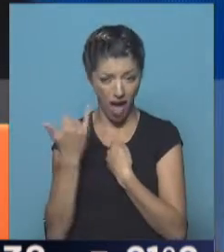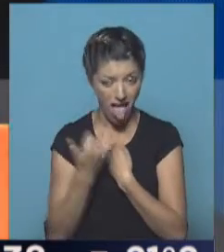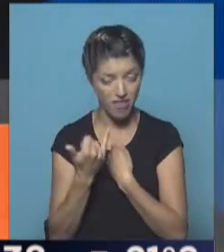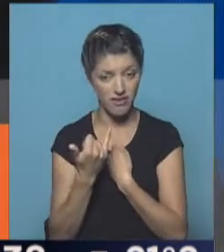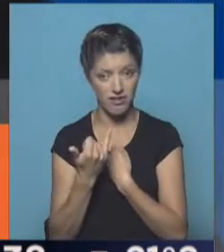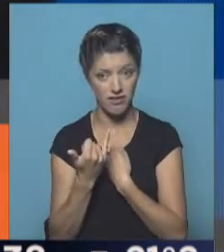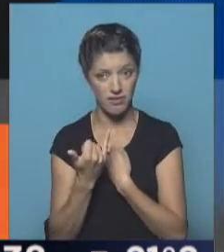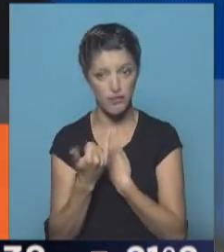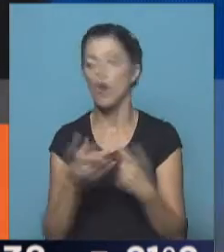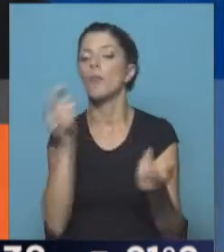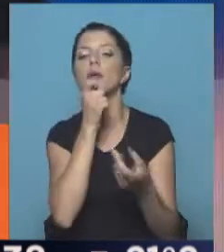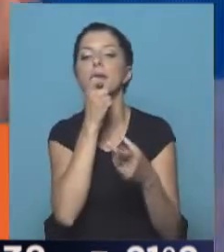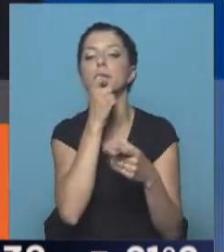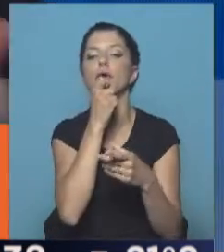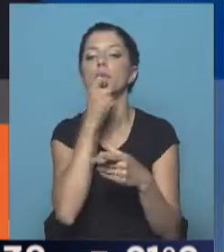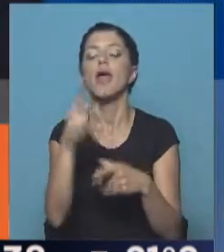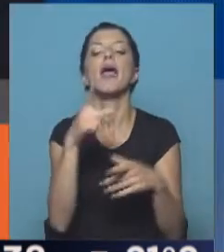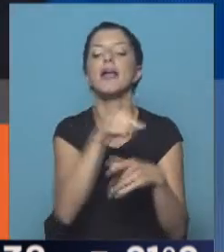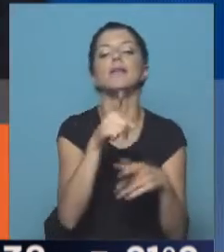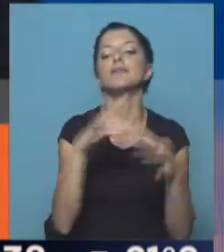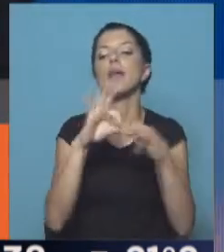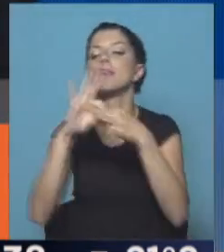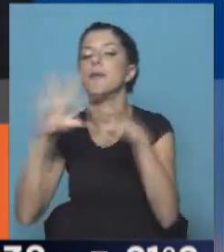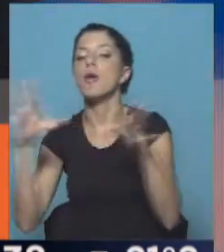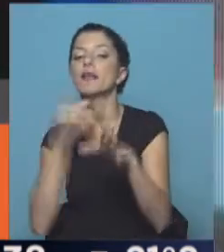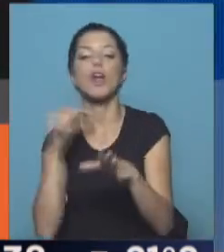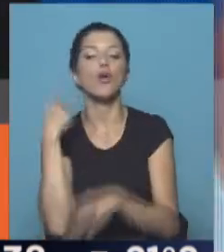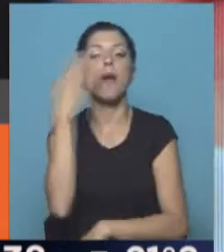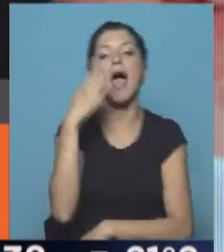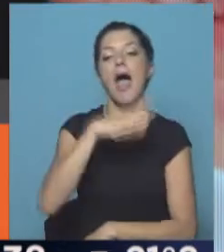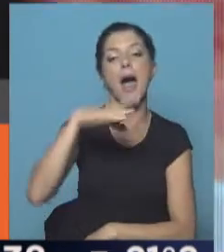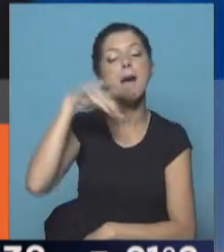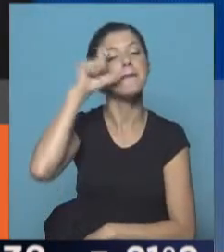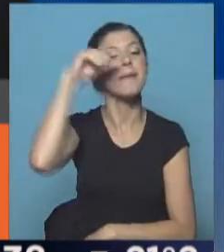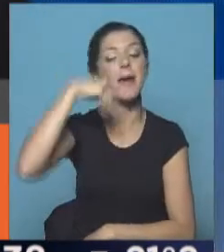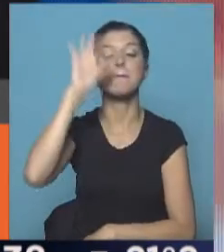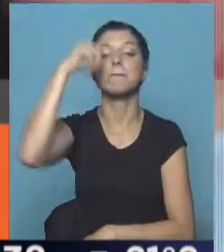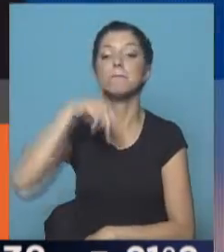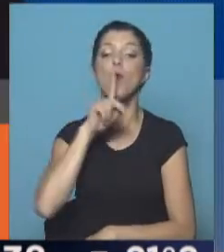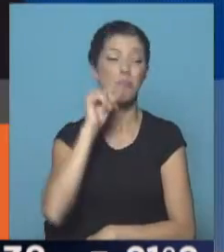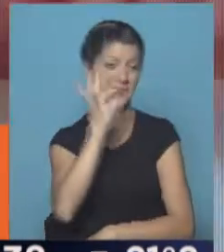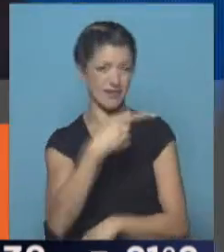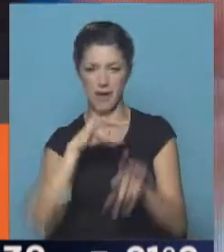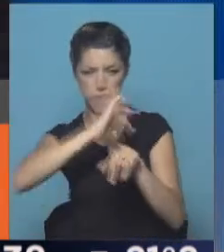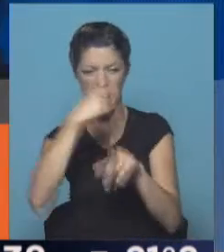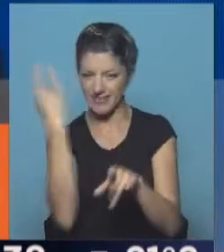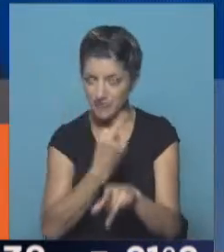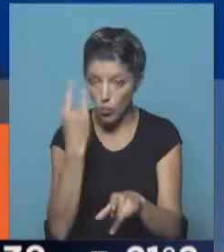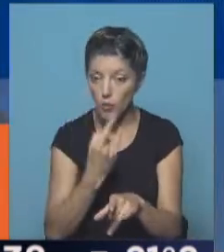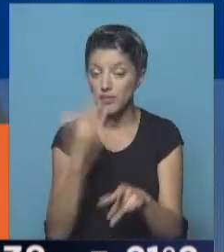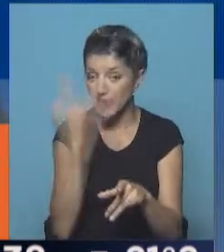más favorables, que los demócratas no hacen campaña, no sé, en Vermont, porque saben que los van a votar siempre, y en cambio se concentran en unos pocos estados que son